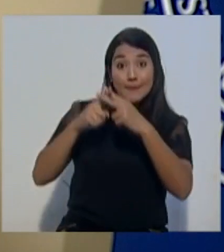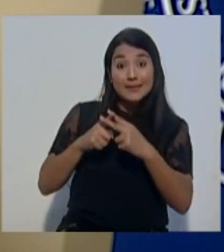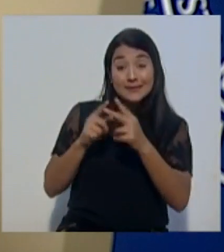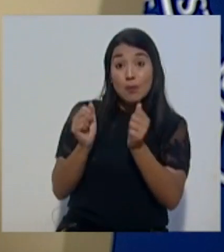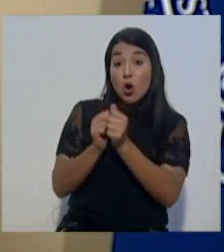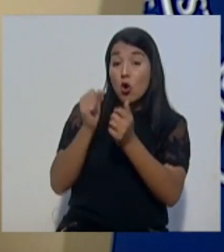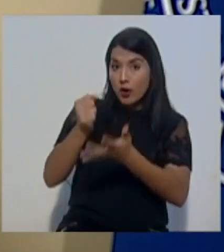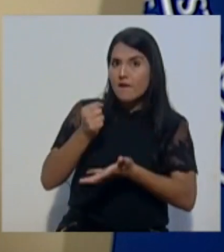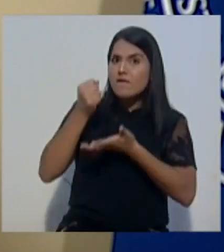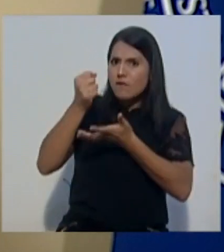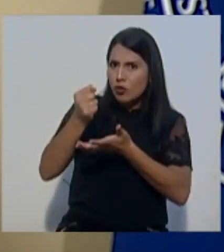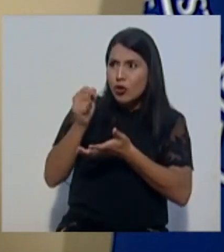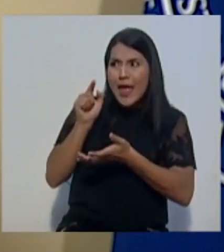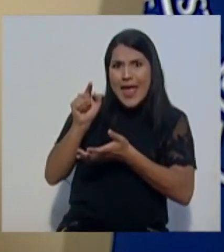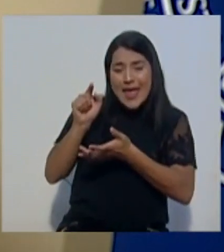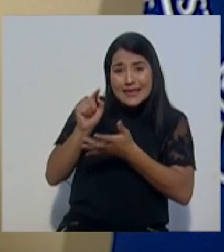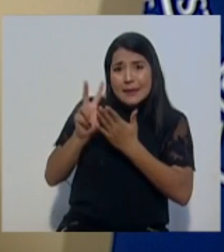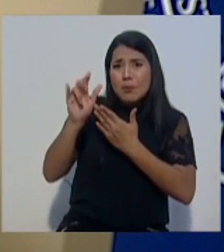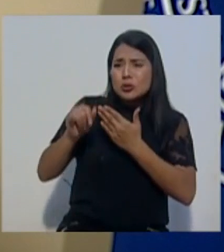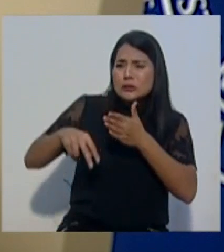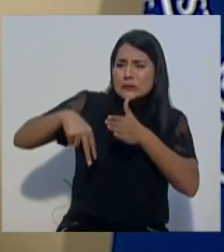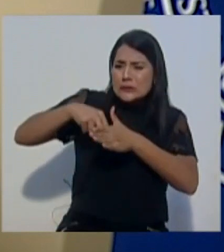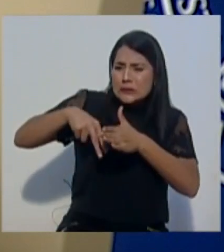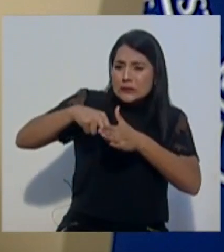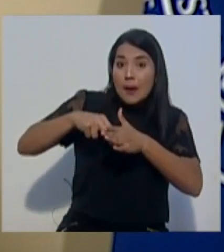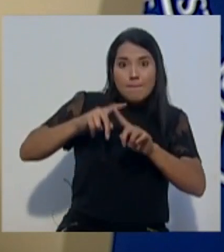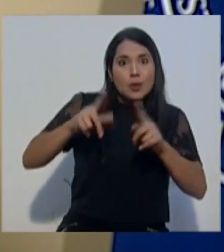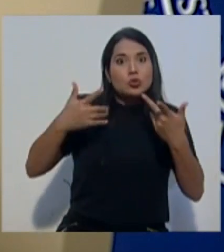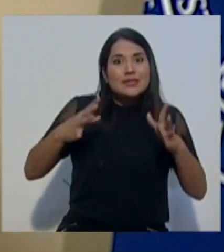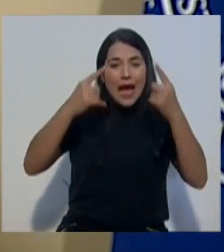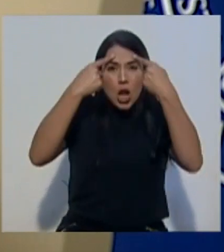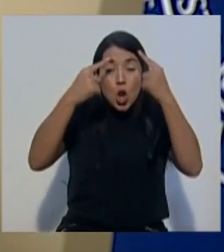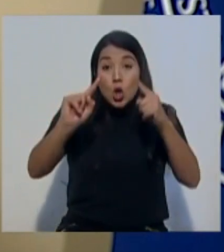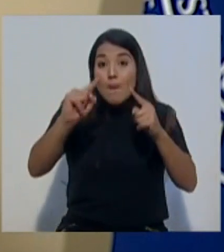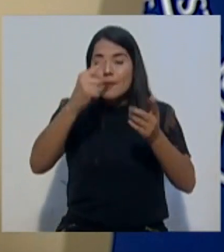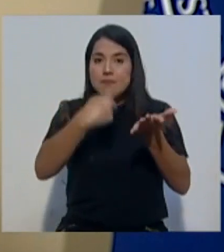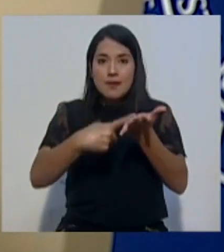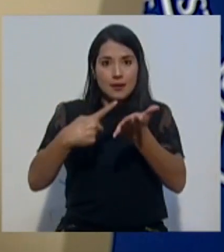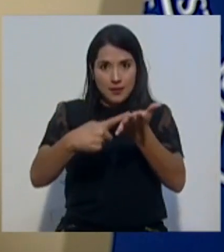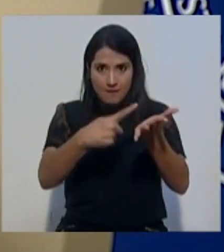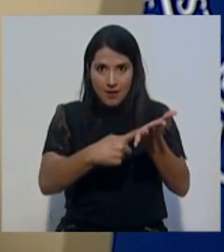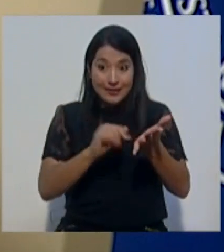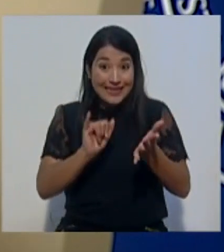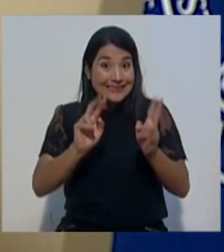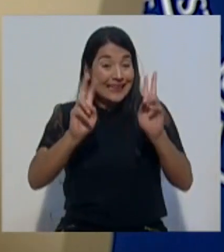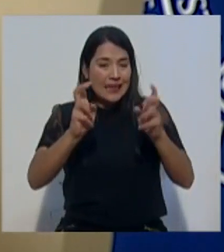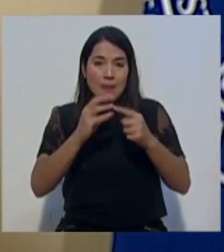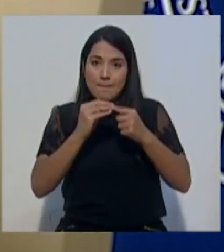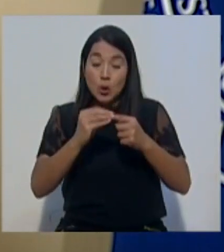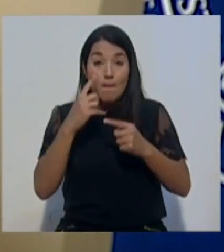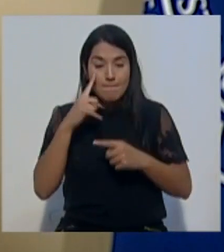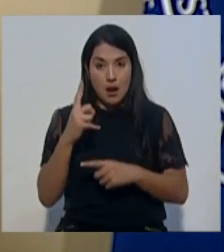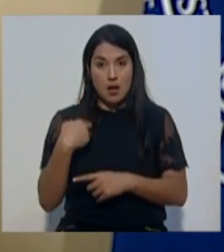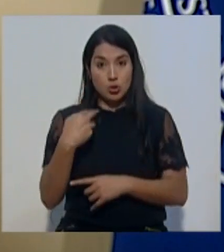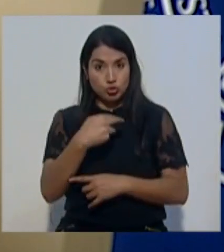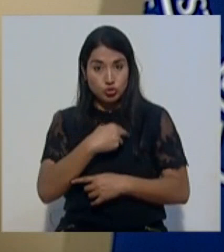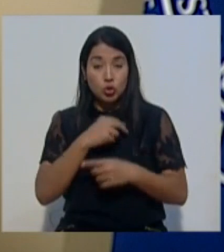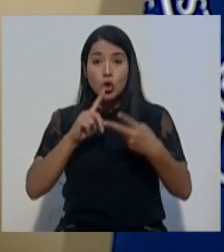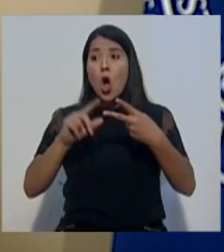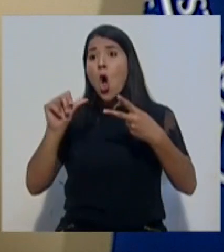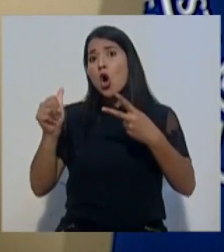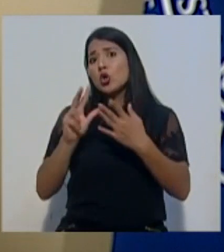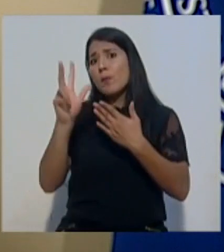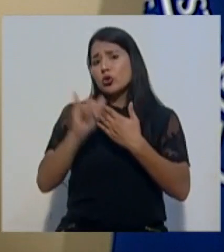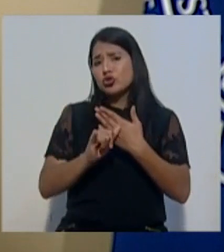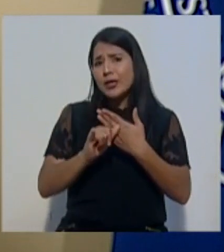pesar de grandes dificultades ha logrado un primer debate y eso es una gran prioridad de nuestra administración. Proyectos claves como Hacienda